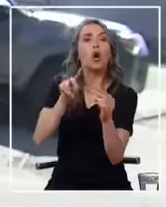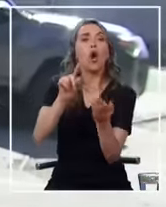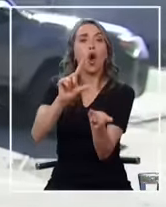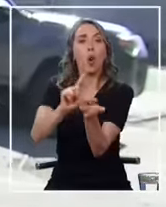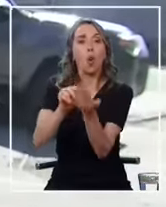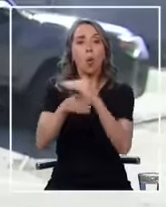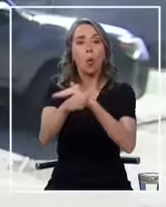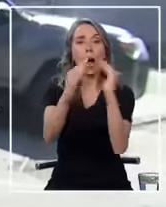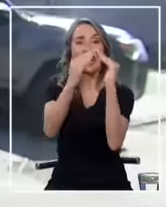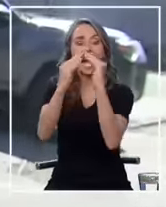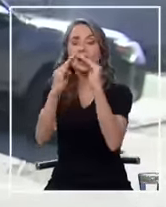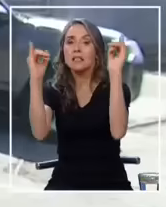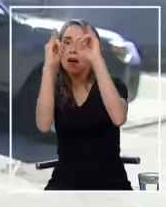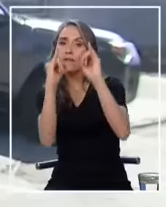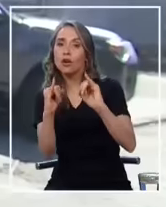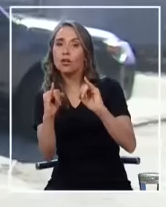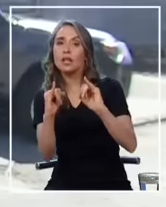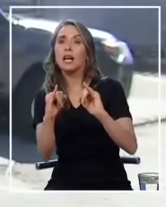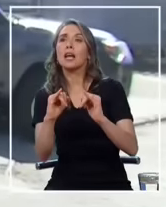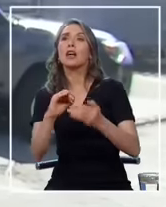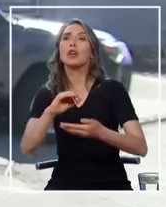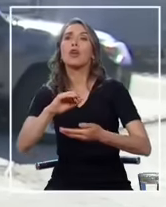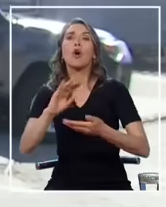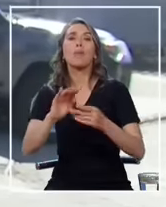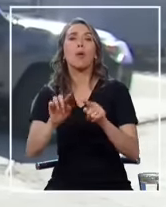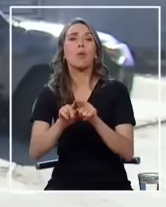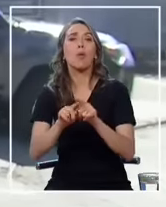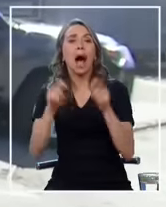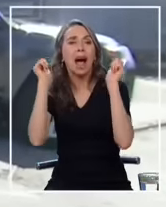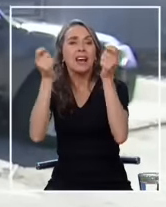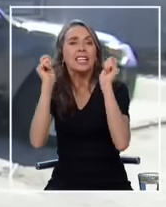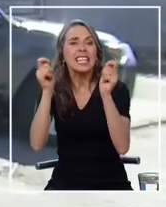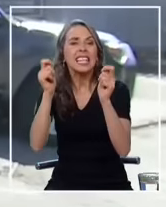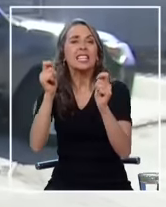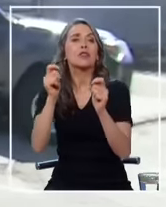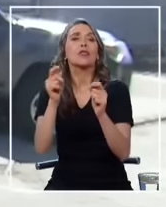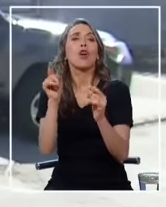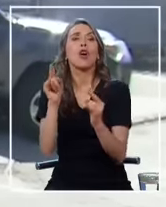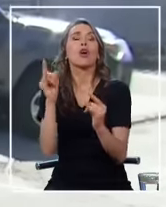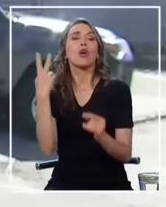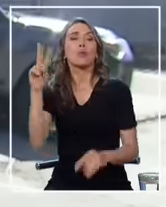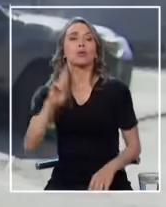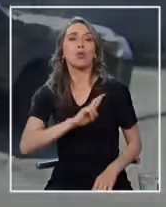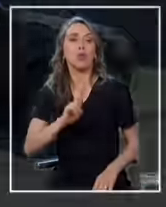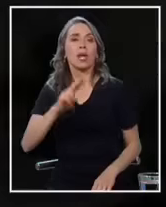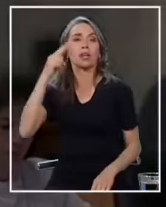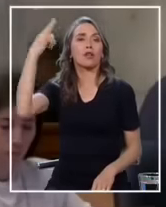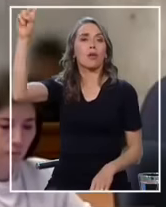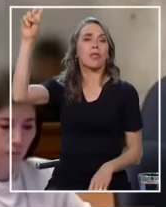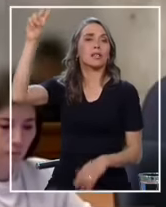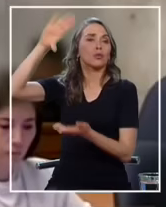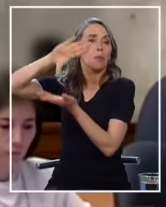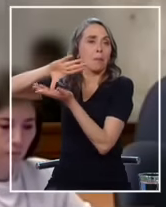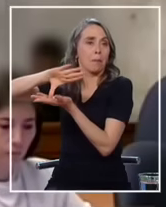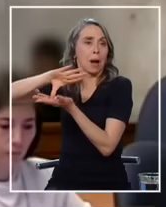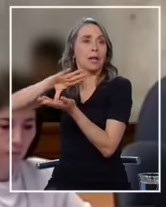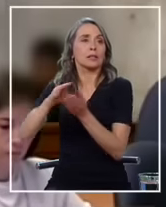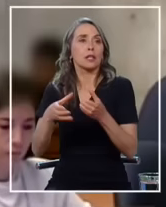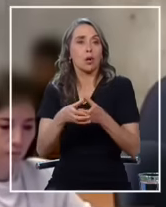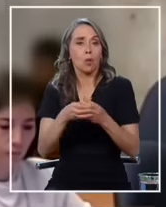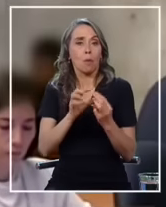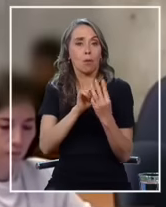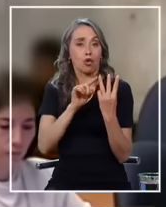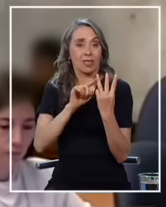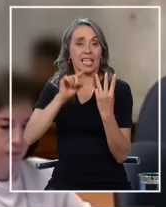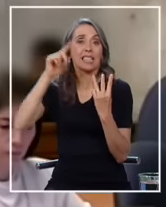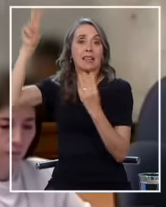mantenían características de ceremoniales rituales a partir de sus prácticas religiosas originarias. El brazo de los trinitarios